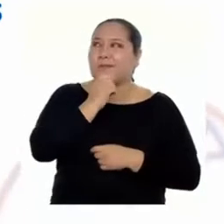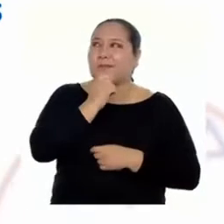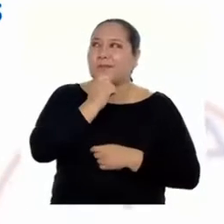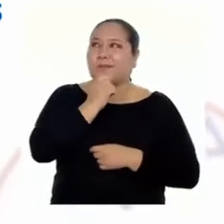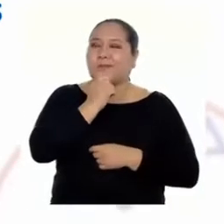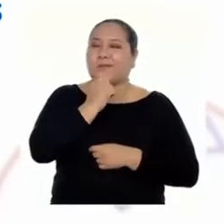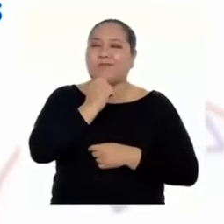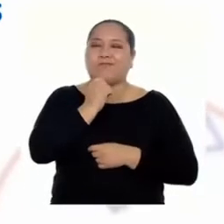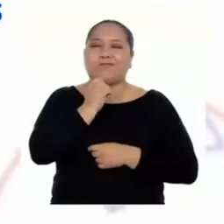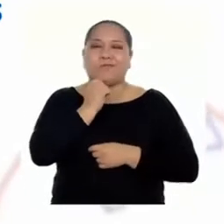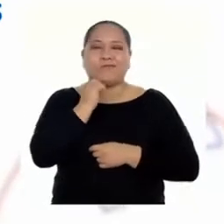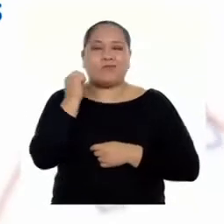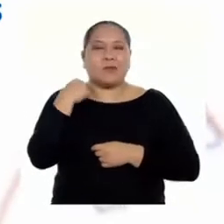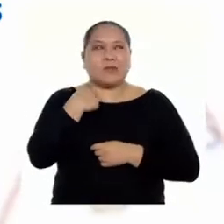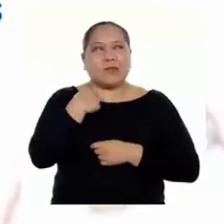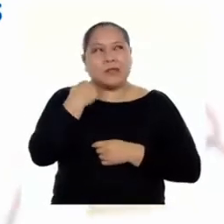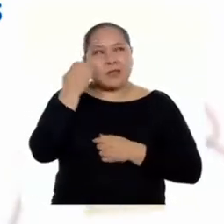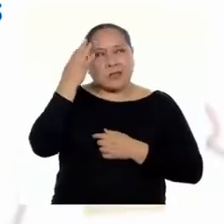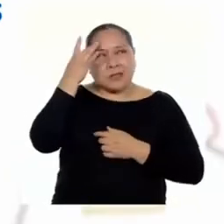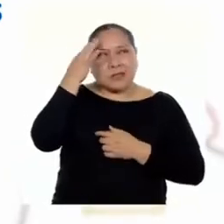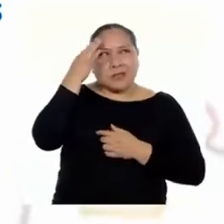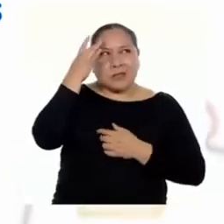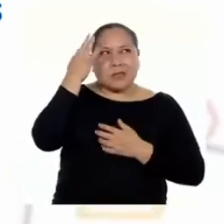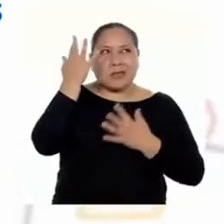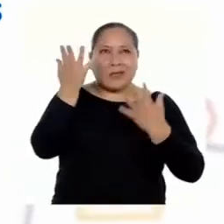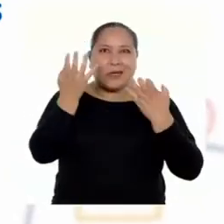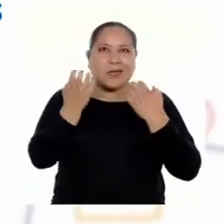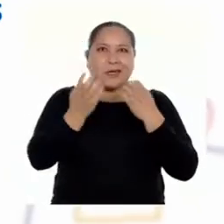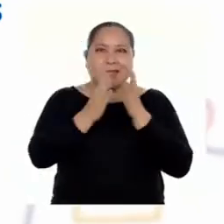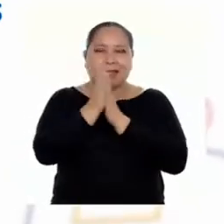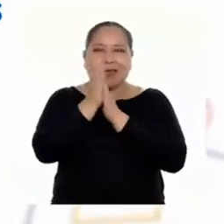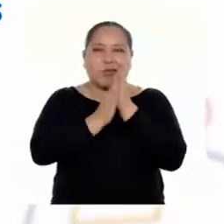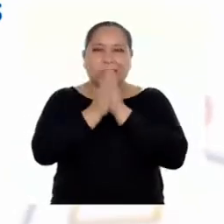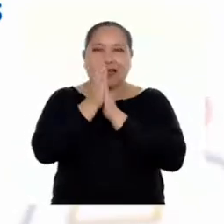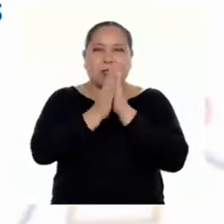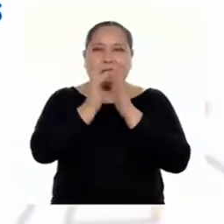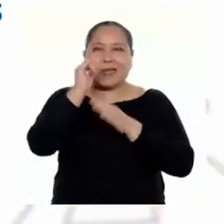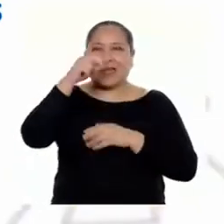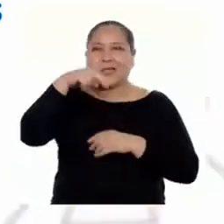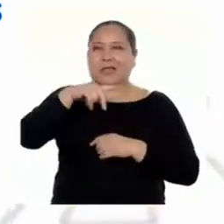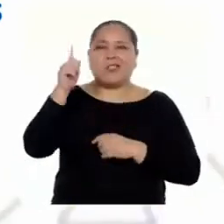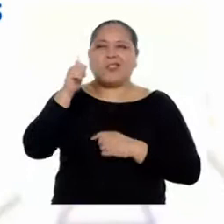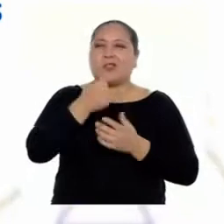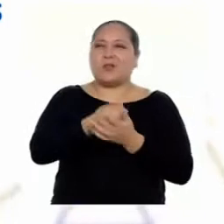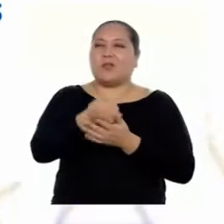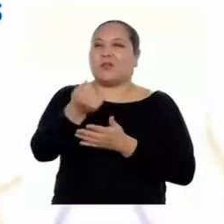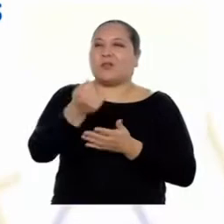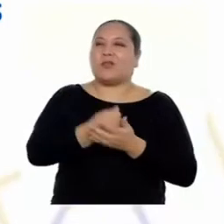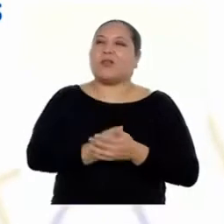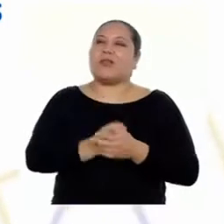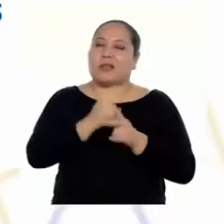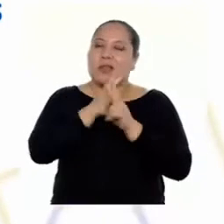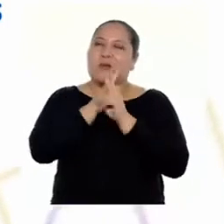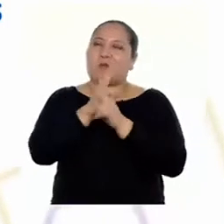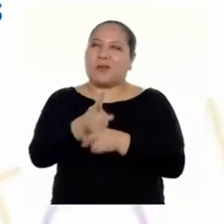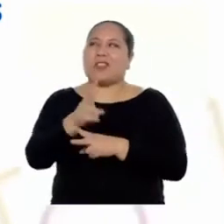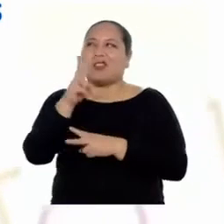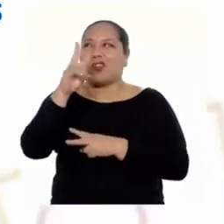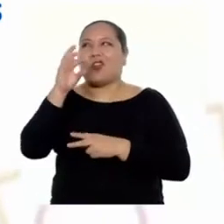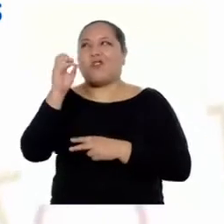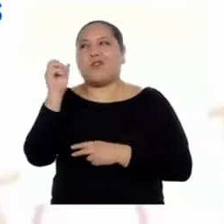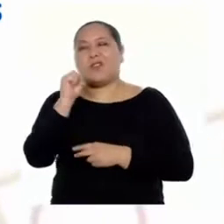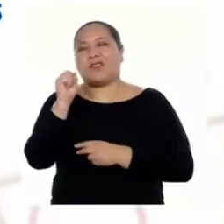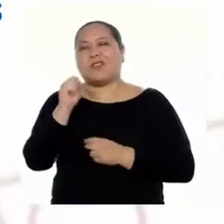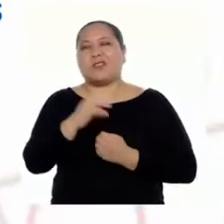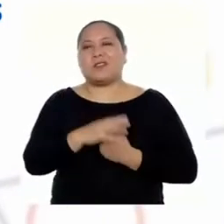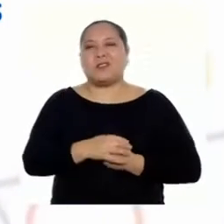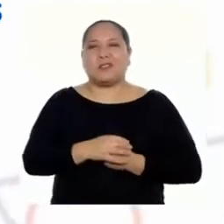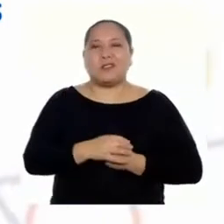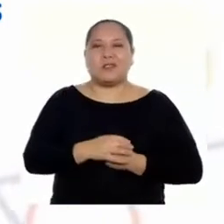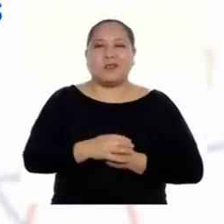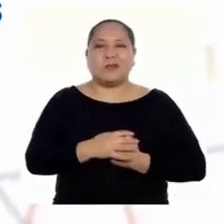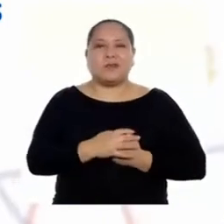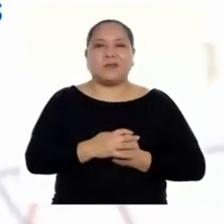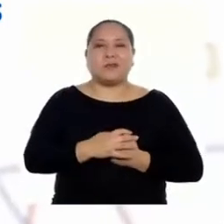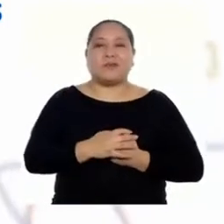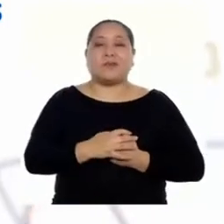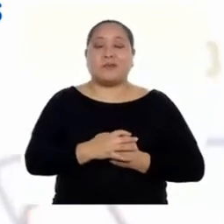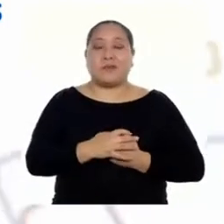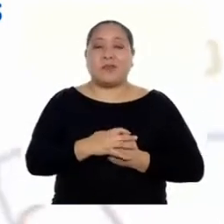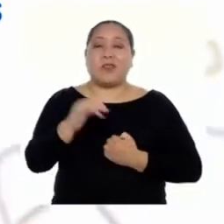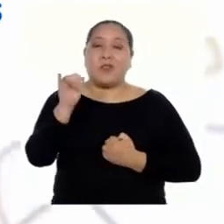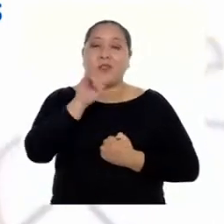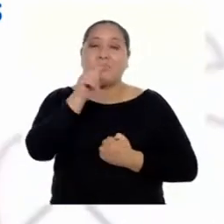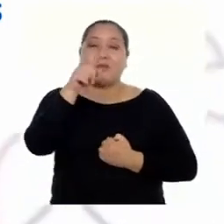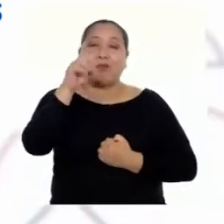que me he dejado llevar por la fiebre del interés de estos programas. No le voy a cobrar y mejor le presto los 20 soles nomás. Igual, voy a tomar